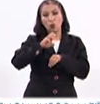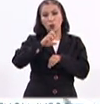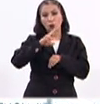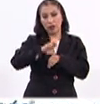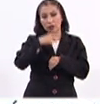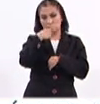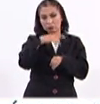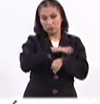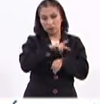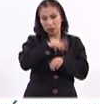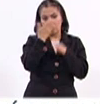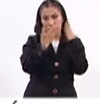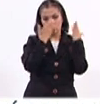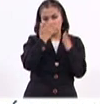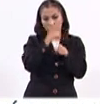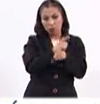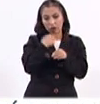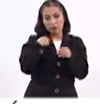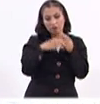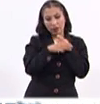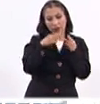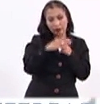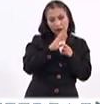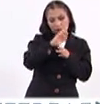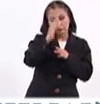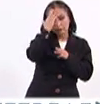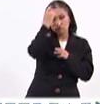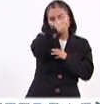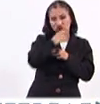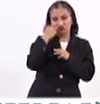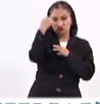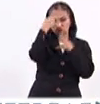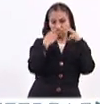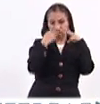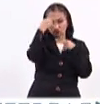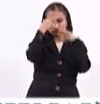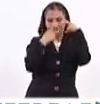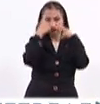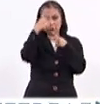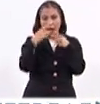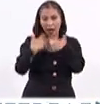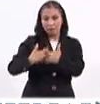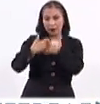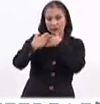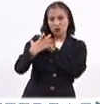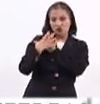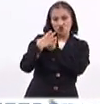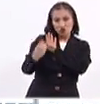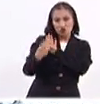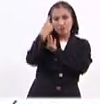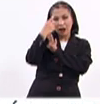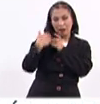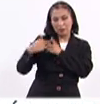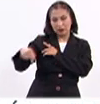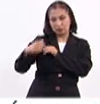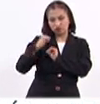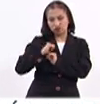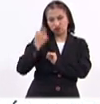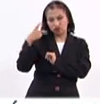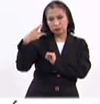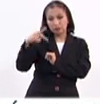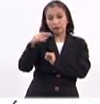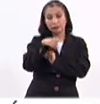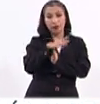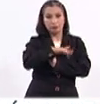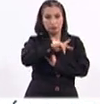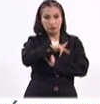acorde a la carrera, que utiliza herramientas de reconocimiento facial para empresas, para las empresas, y por